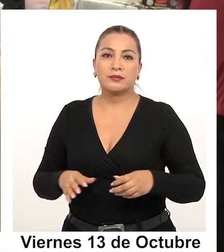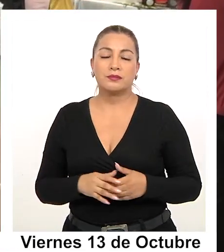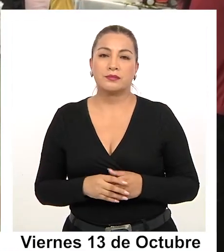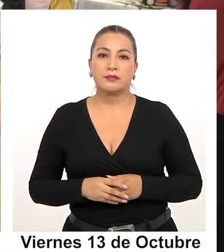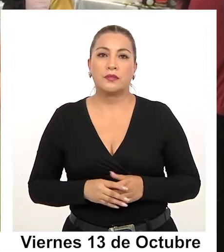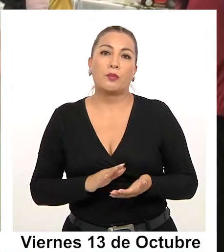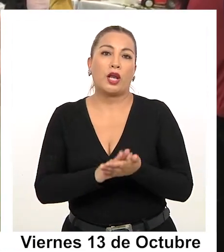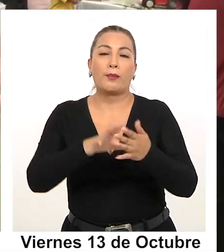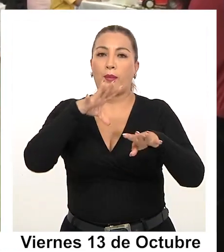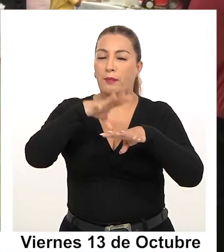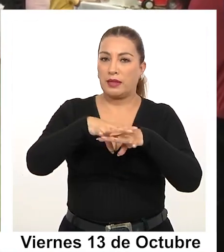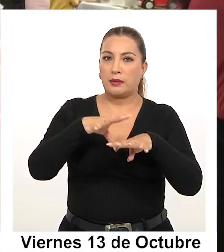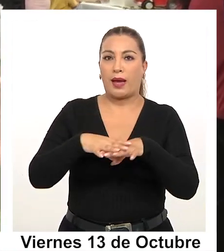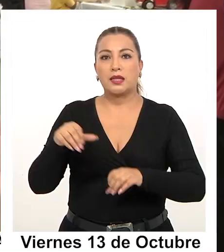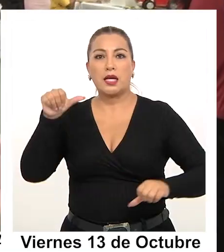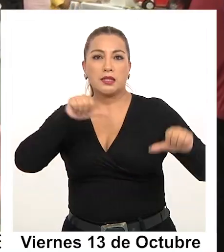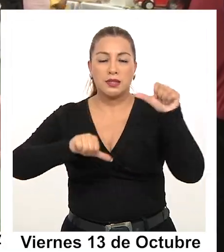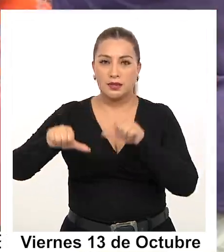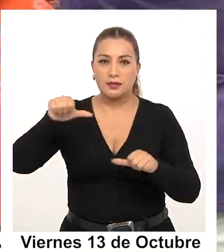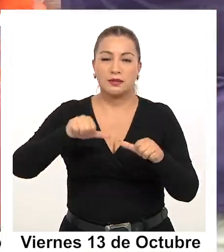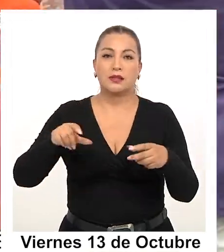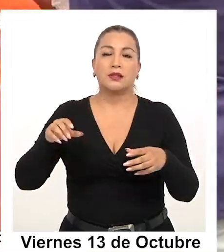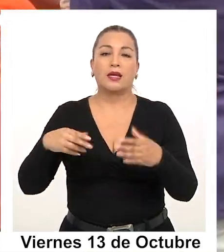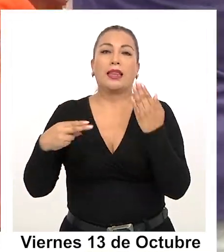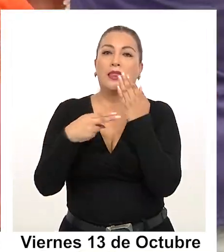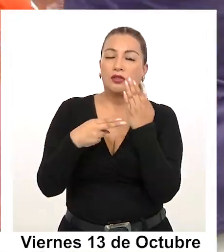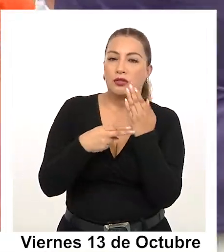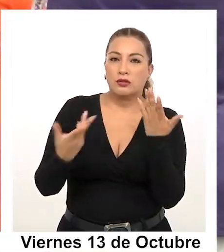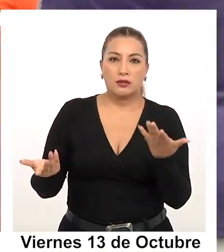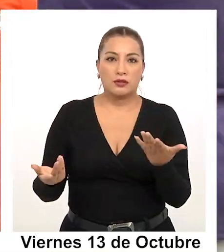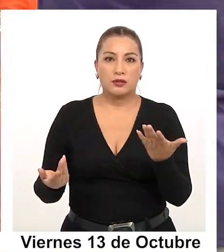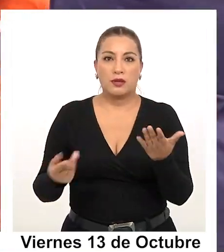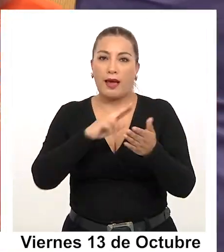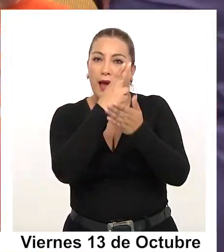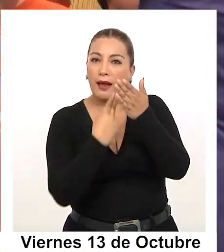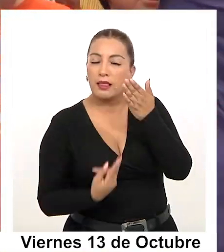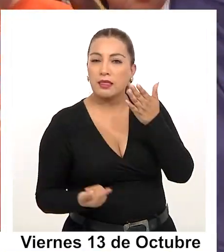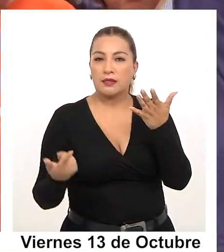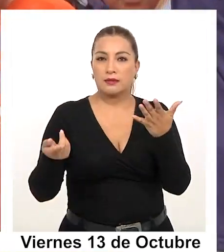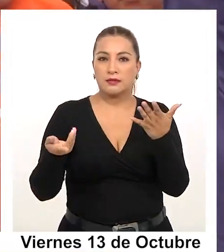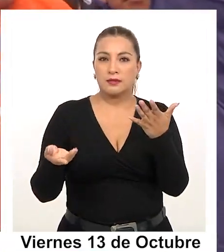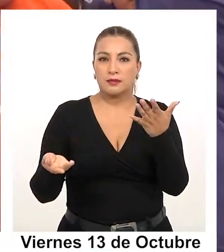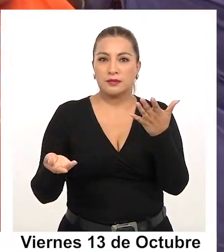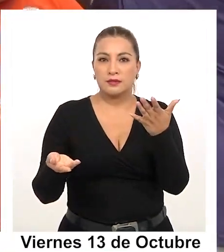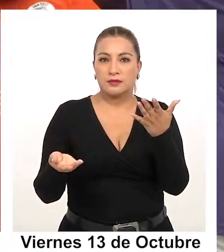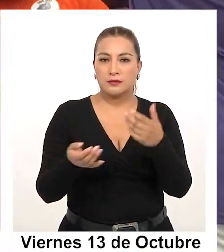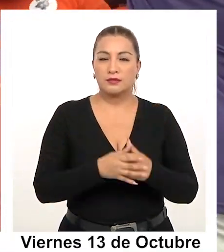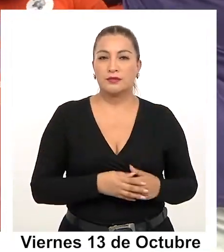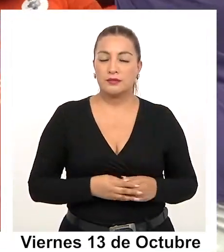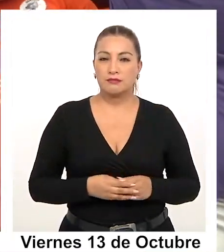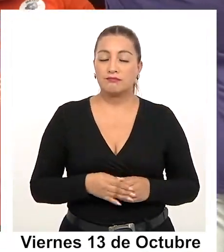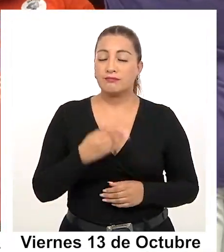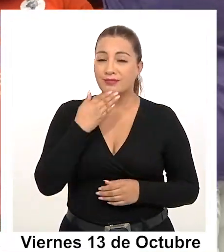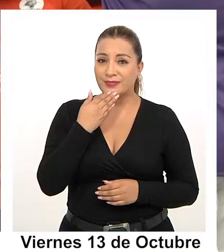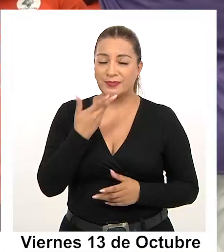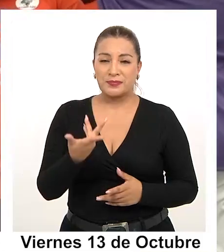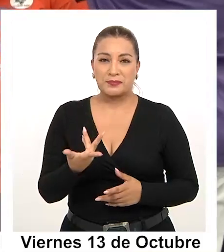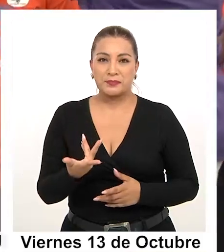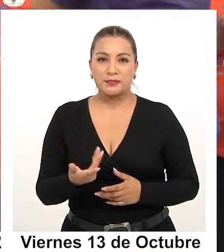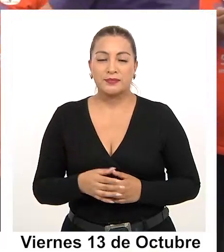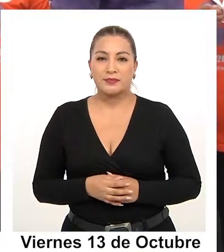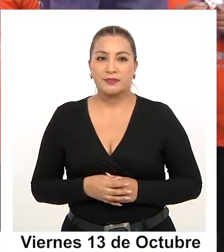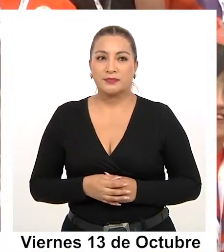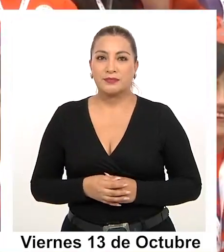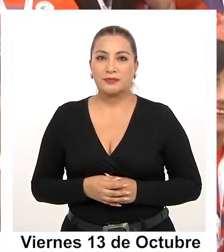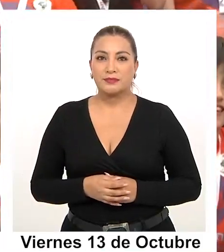está matemática, ciencia, tecnología, artes y obviamente